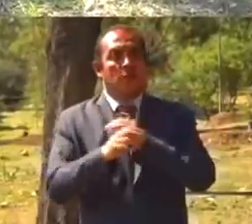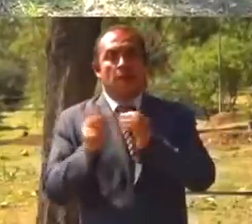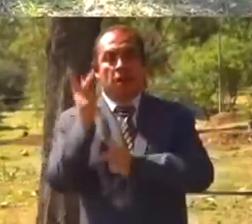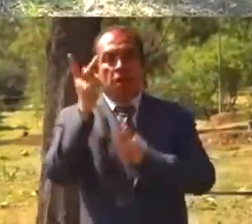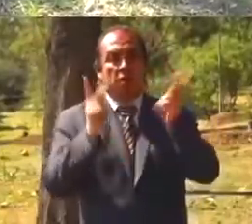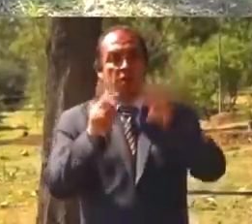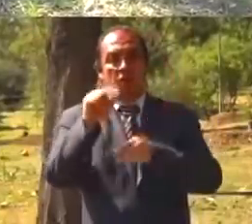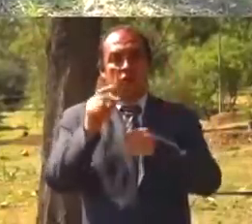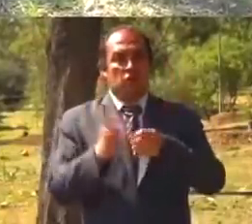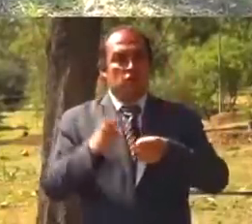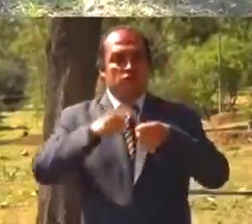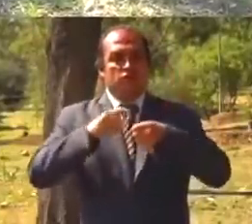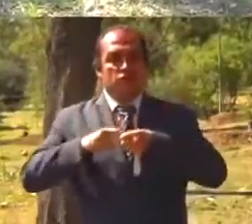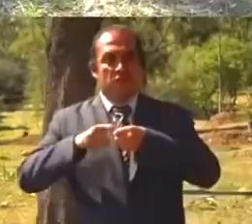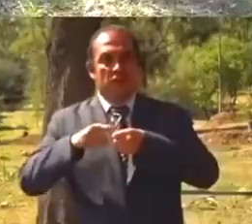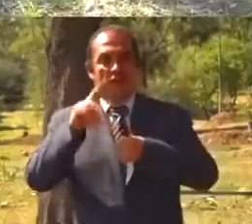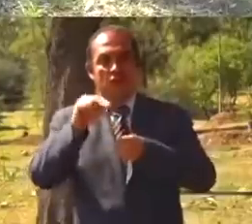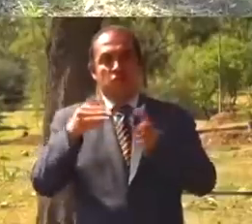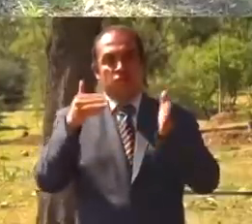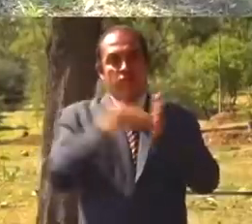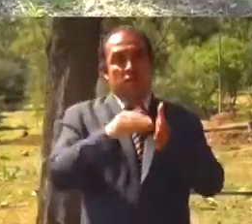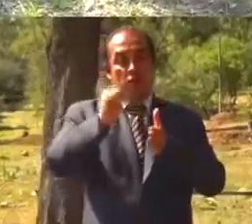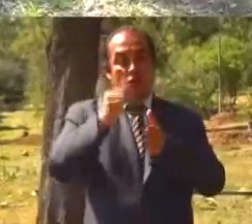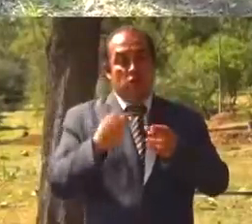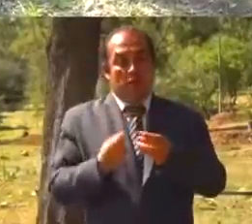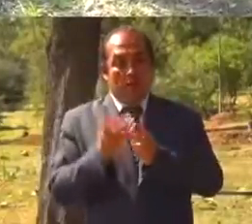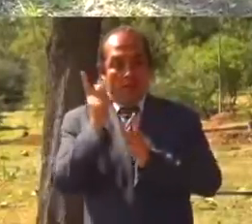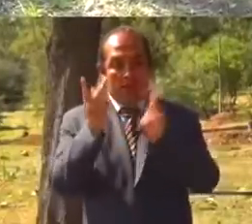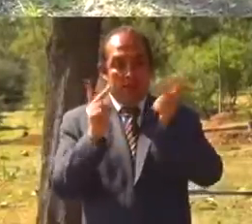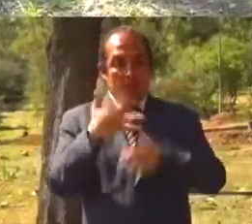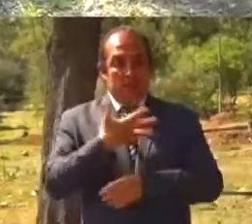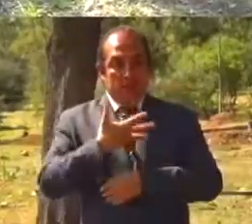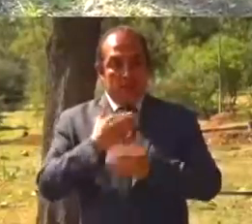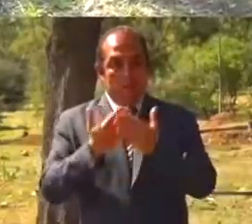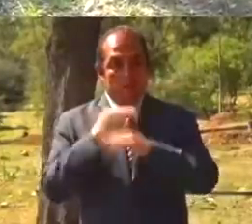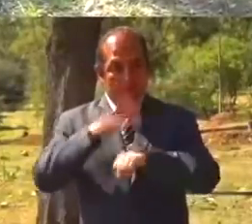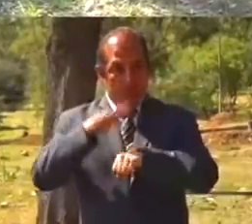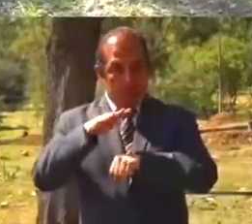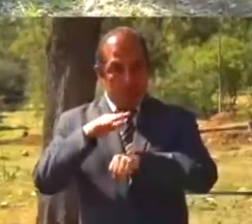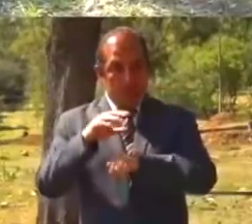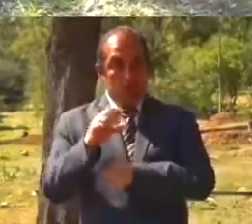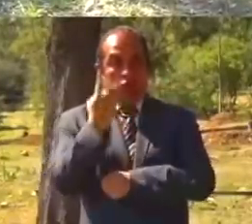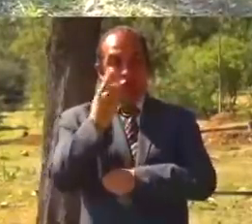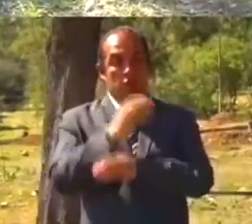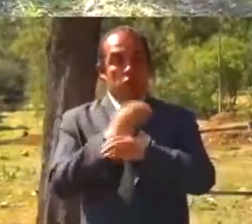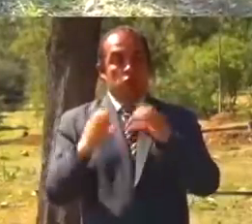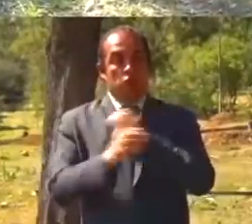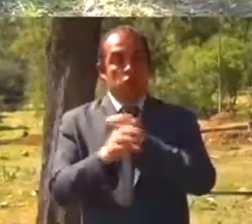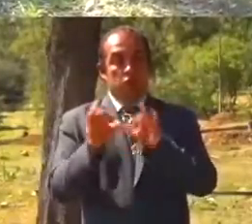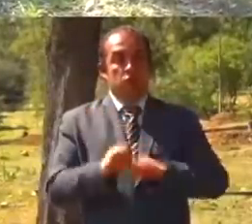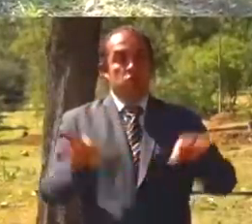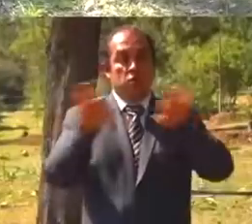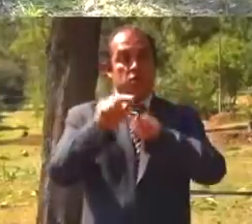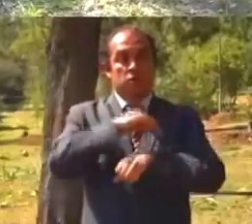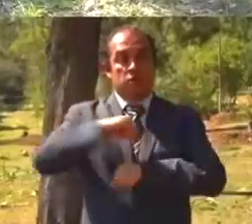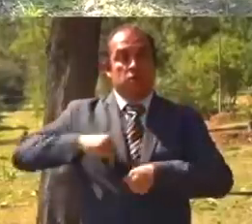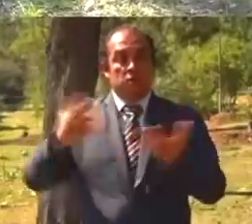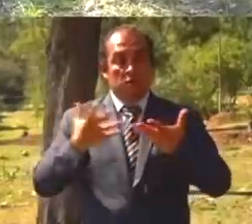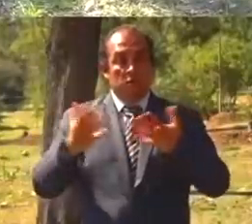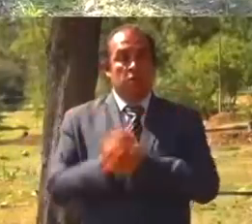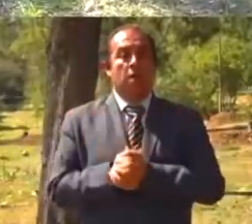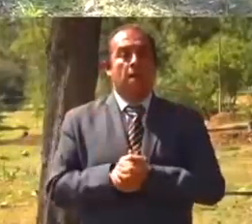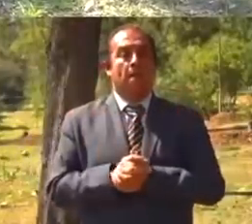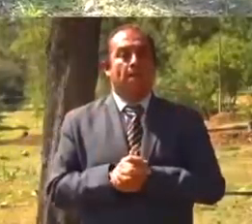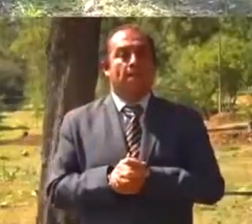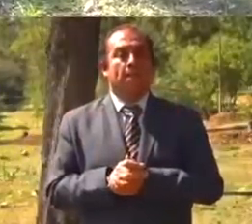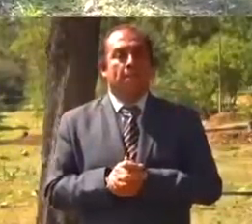decir, que no impiden que otras especies se den. Y una cosa importante que estamos haciendo y que nos parece